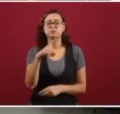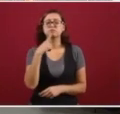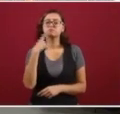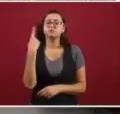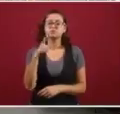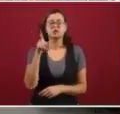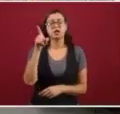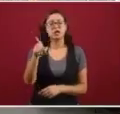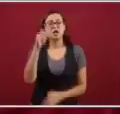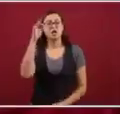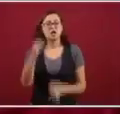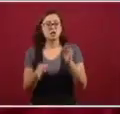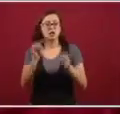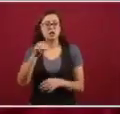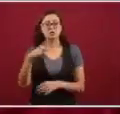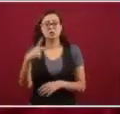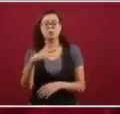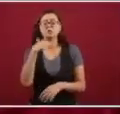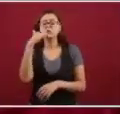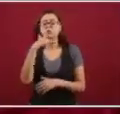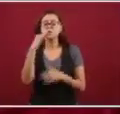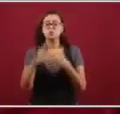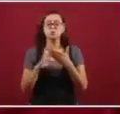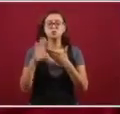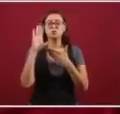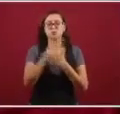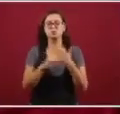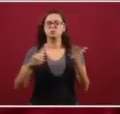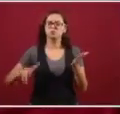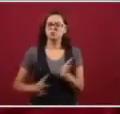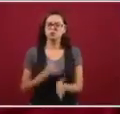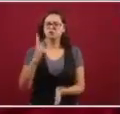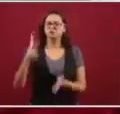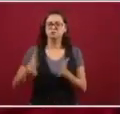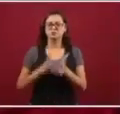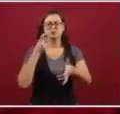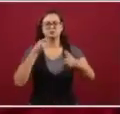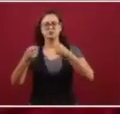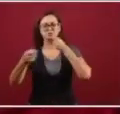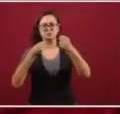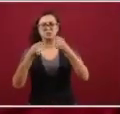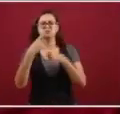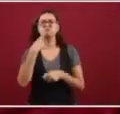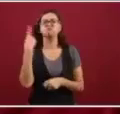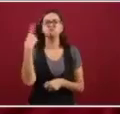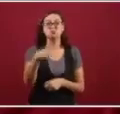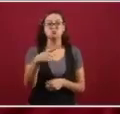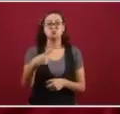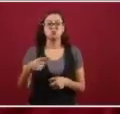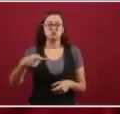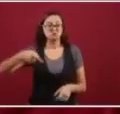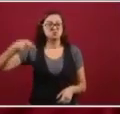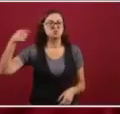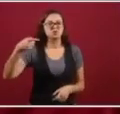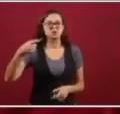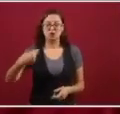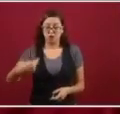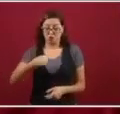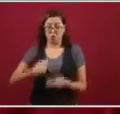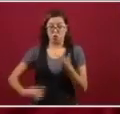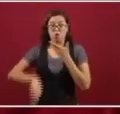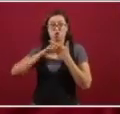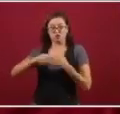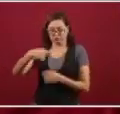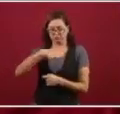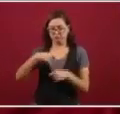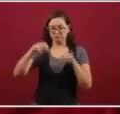Anticorrupción, en el Ministerio Público, ha habido amenazas contra periodistas, entre los cuales me incluyo, y hay denuncias